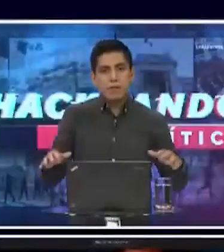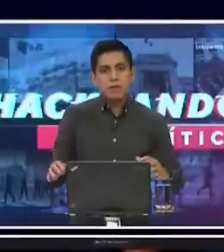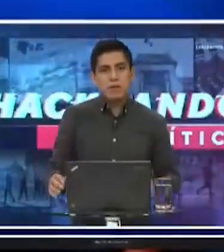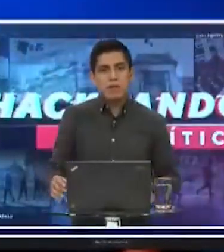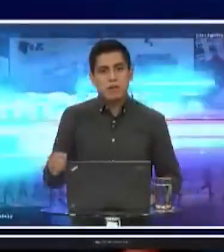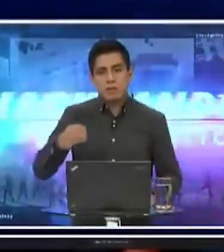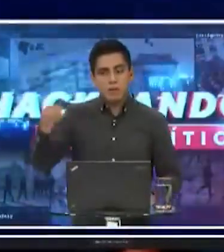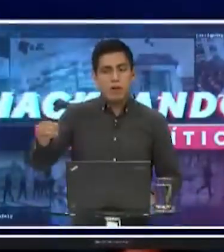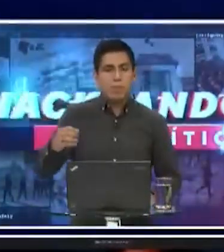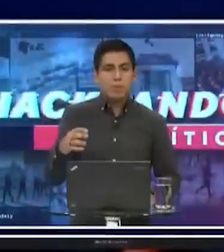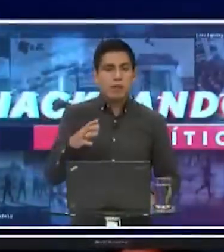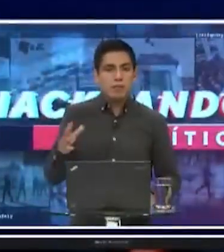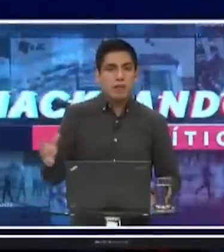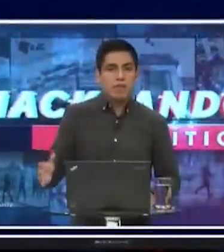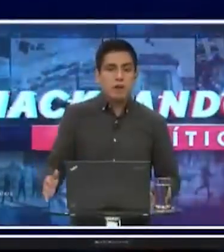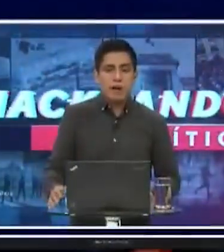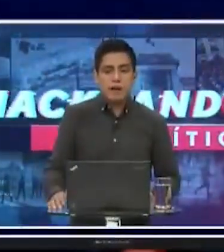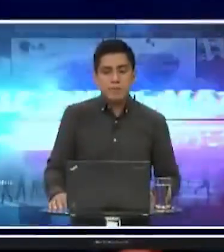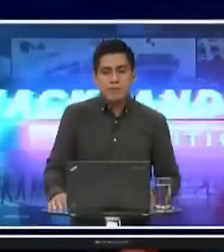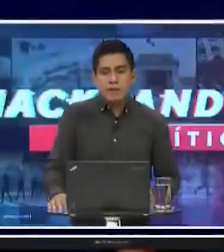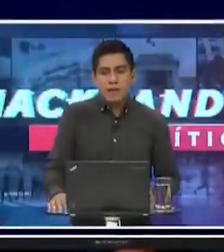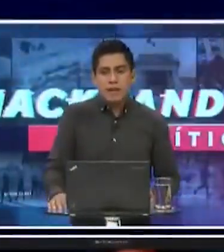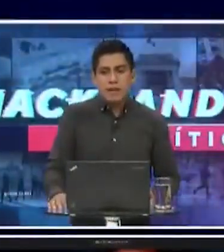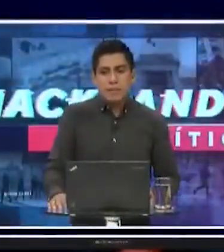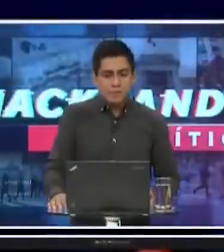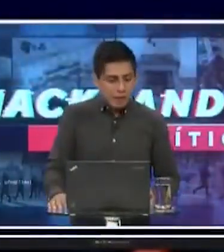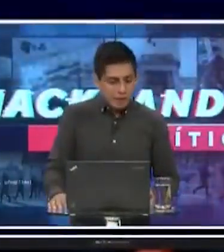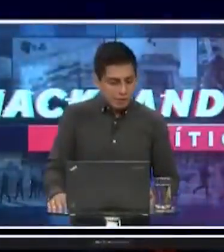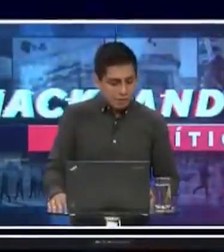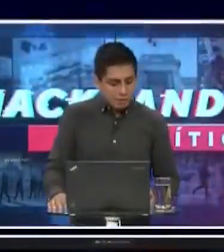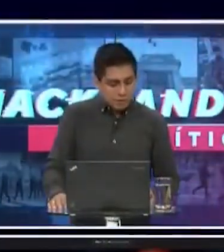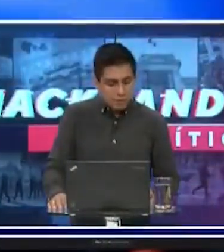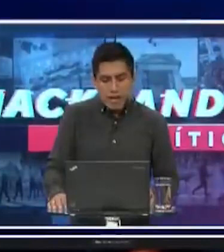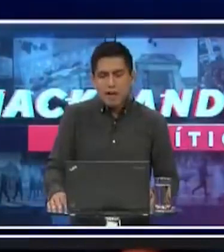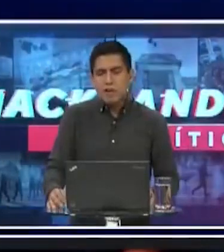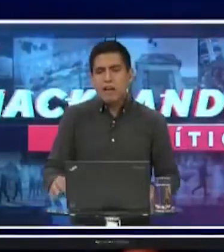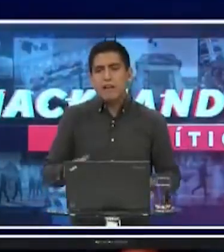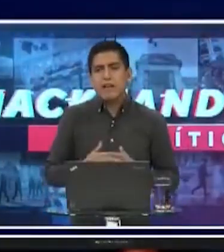por decirlo así, pero cuando llegó al poder se aferró a él.